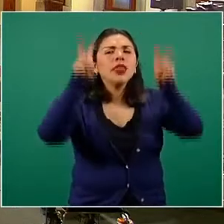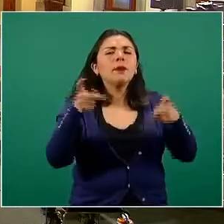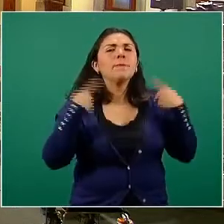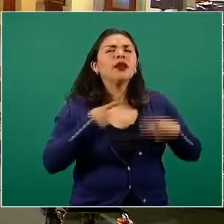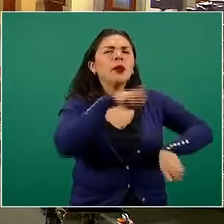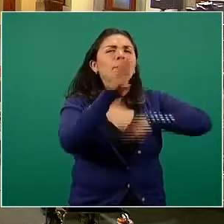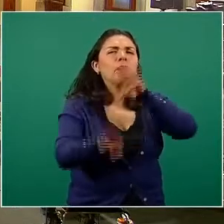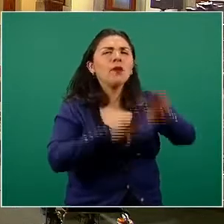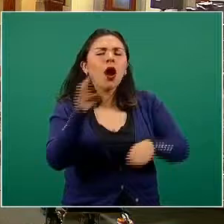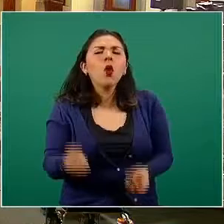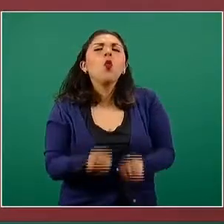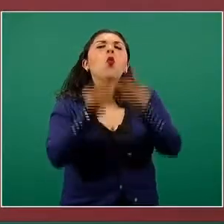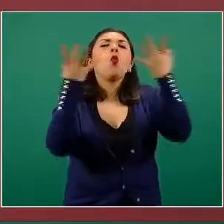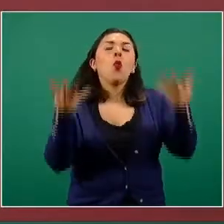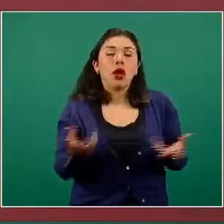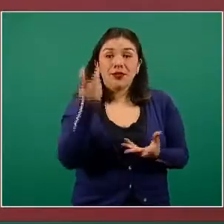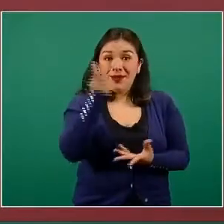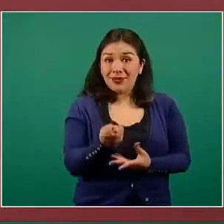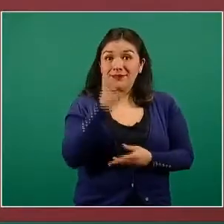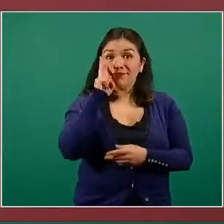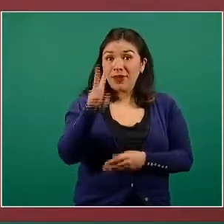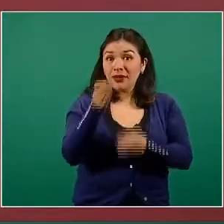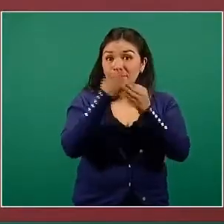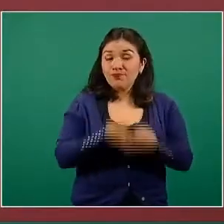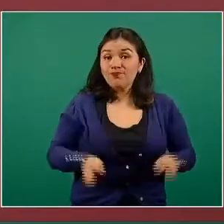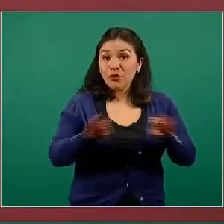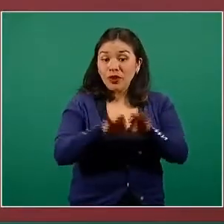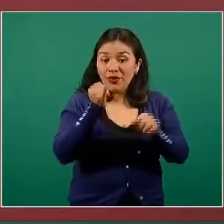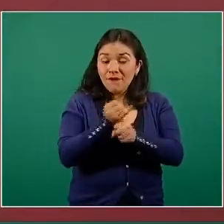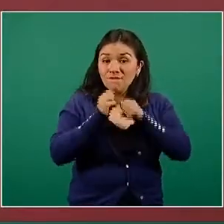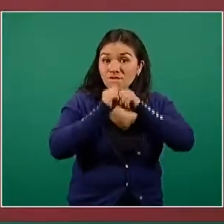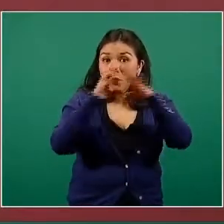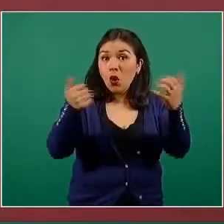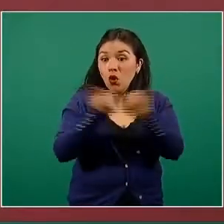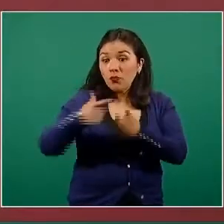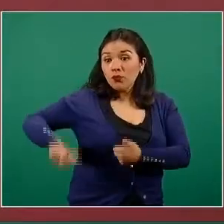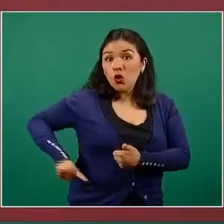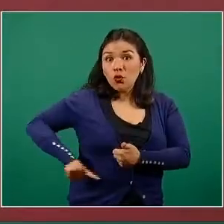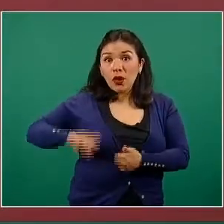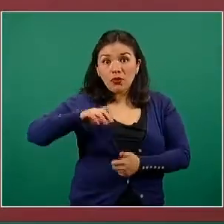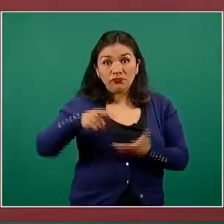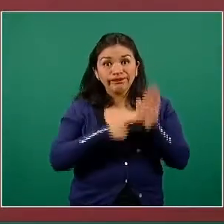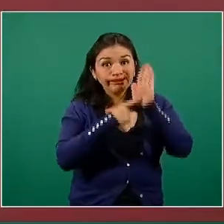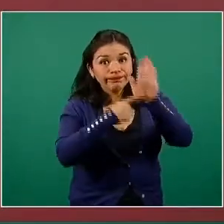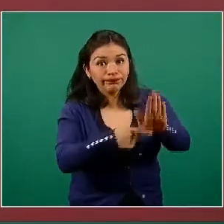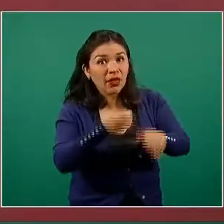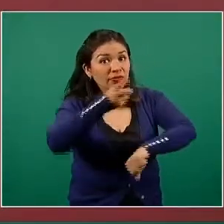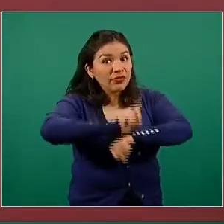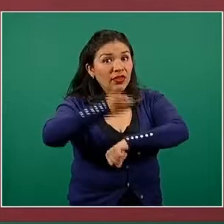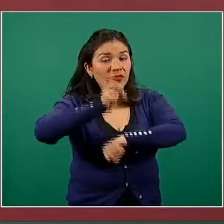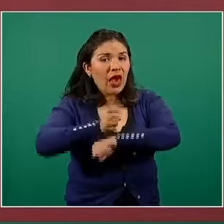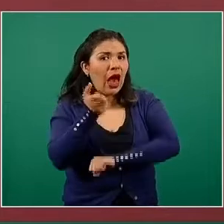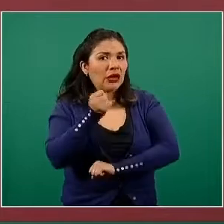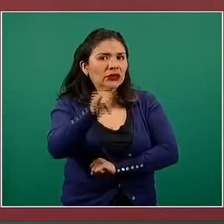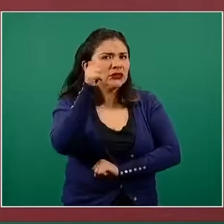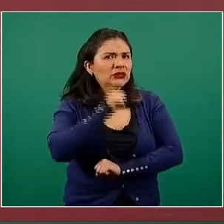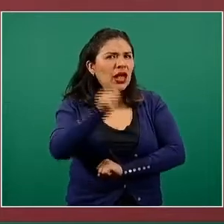aquí distinguir de manera muy importante que esta información que presenta el Gobierno de México todos los días o todas